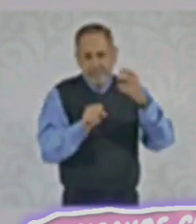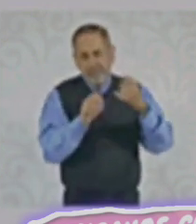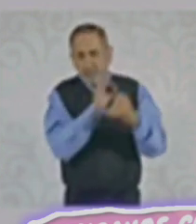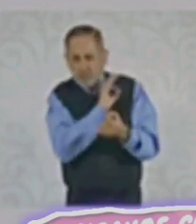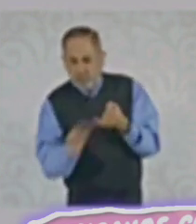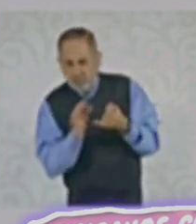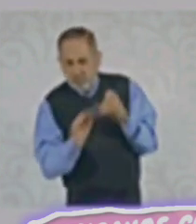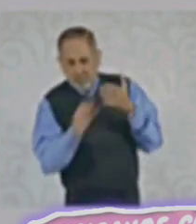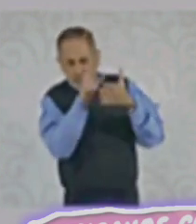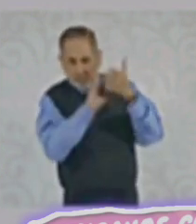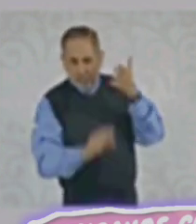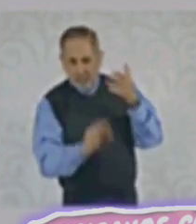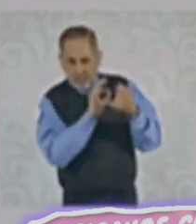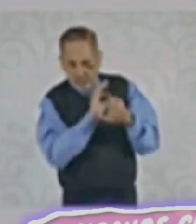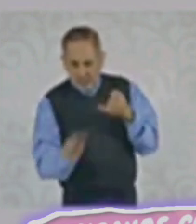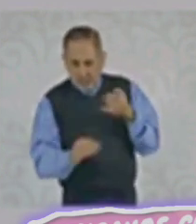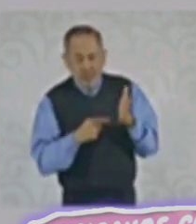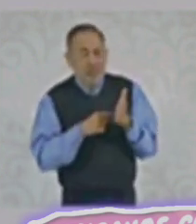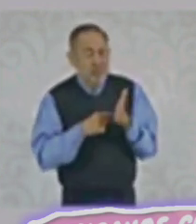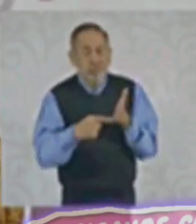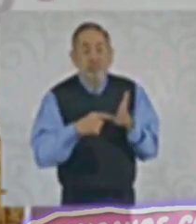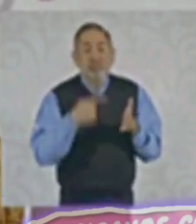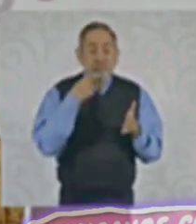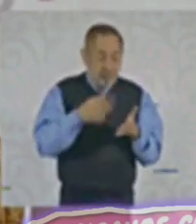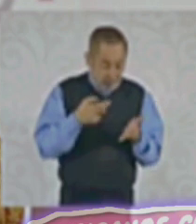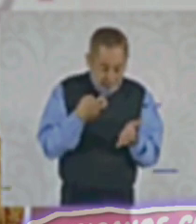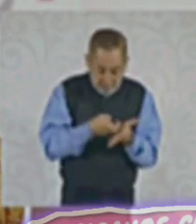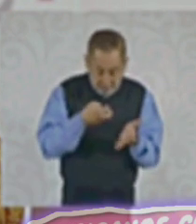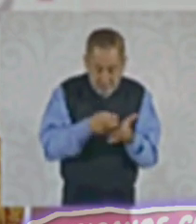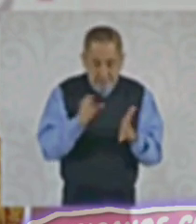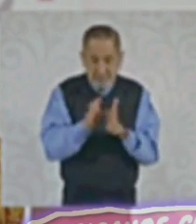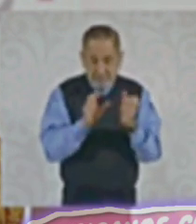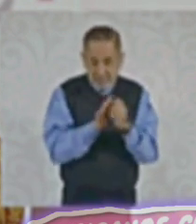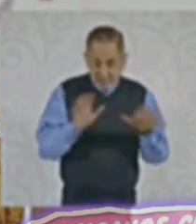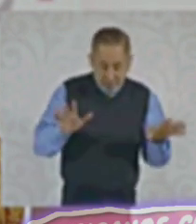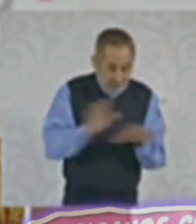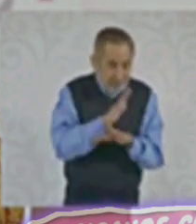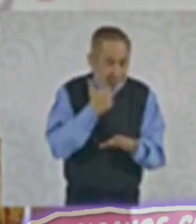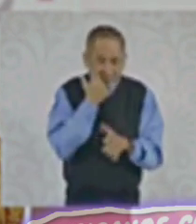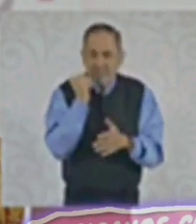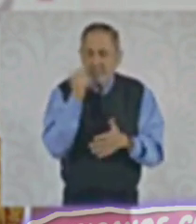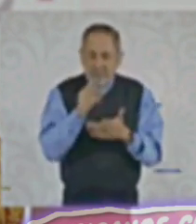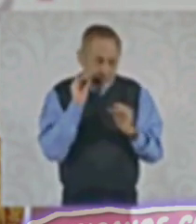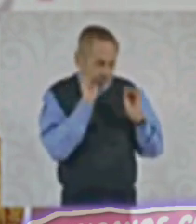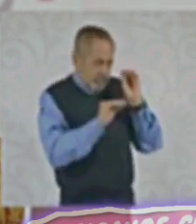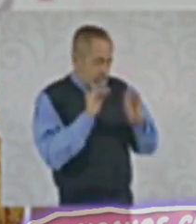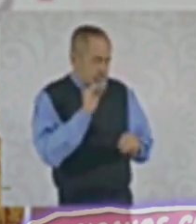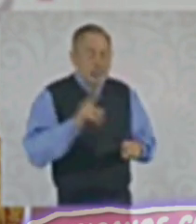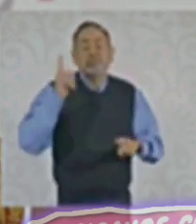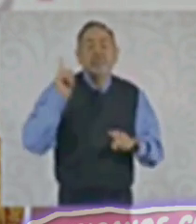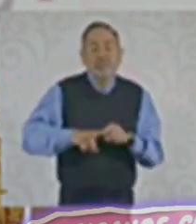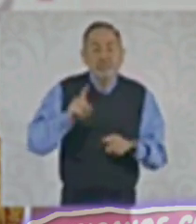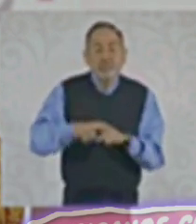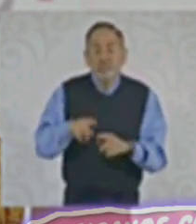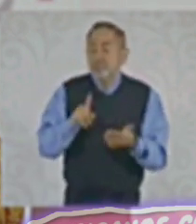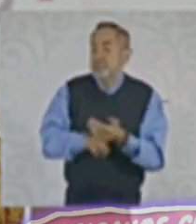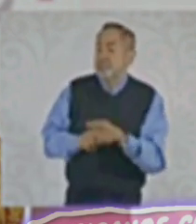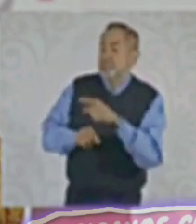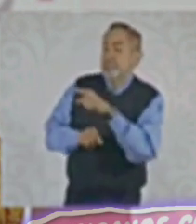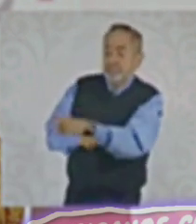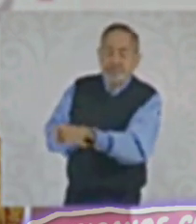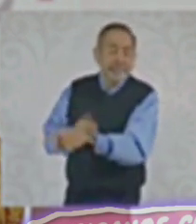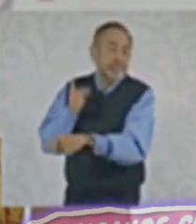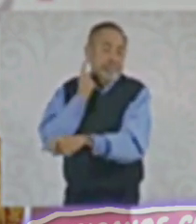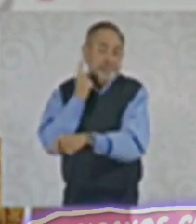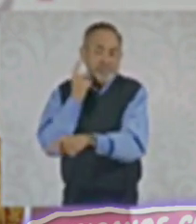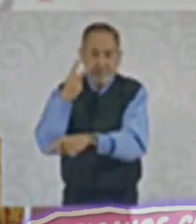de la Constitución dice, para cambiar esta Constitución tiene que ser con las